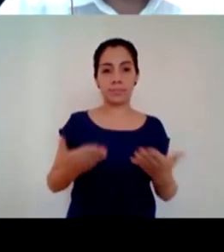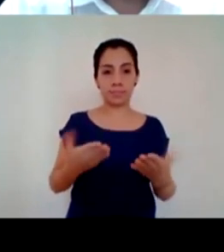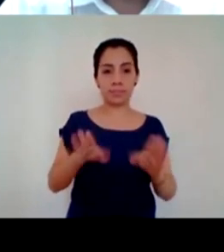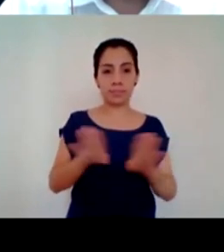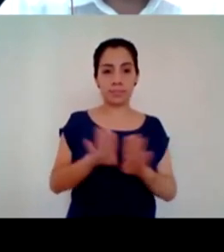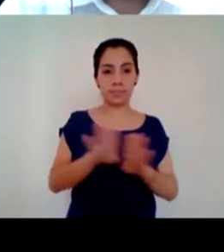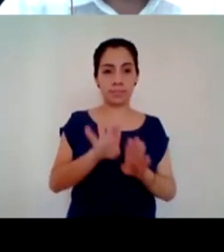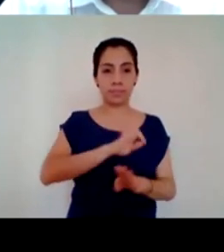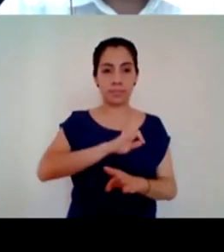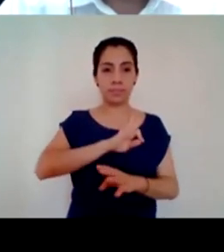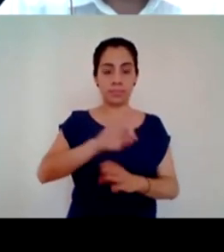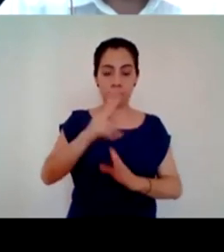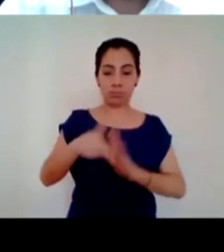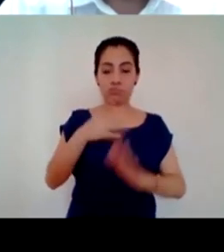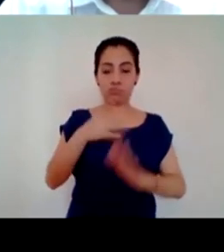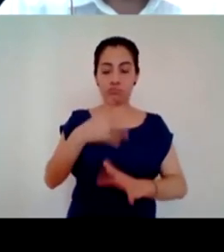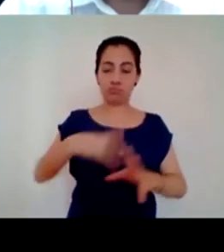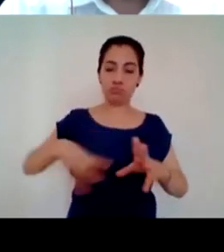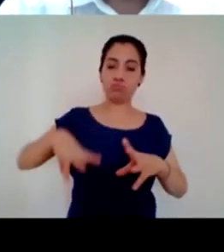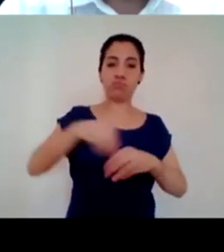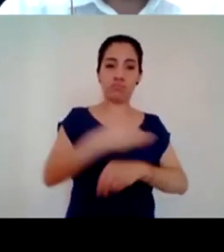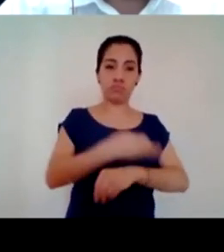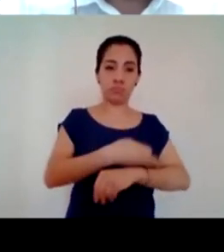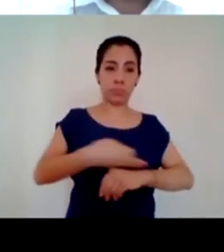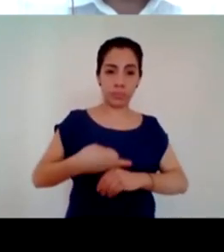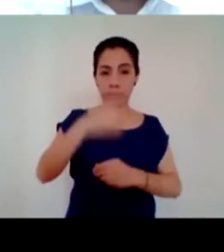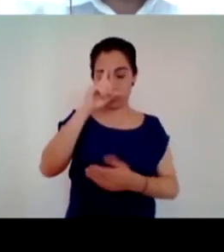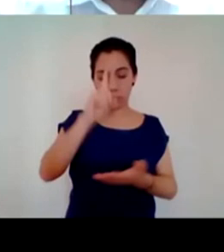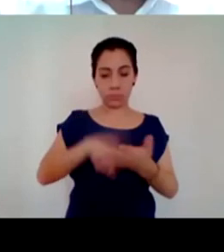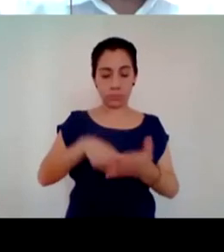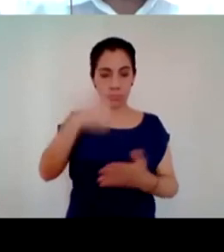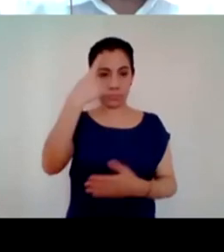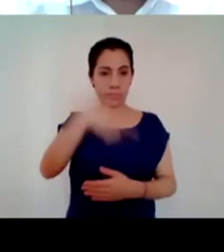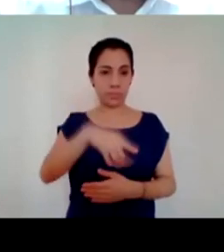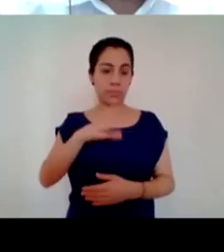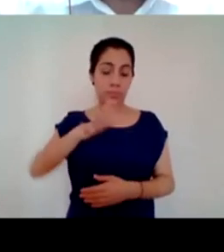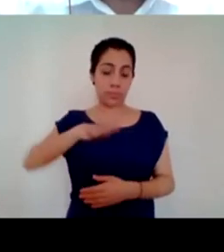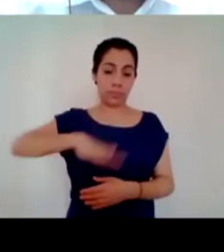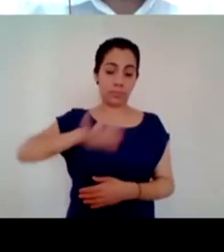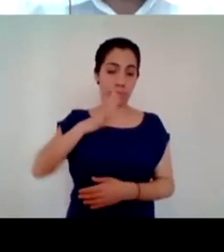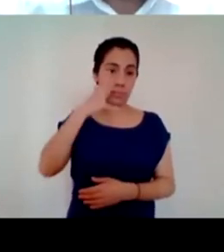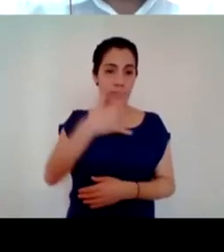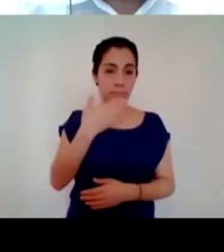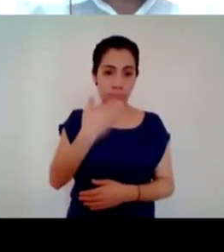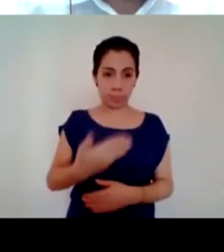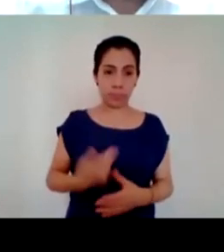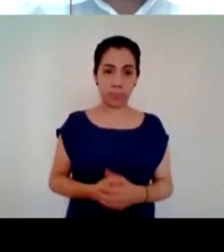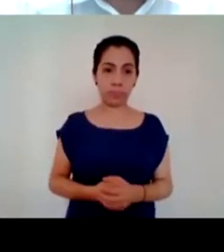bien, ¿no? O una estructura para bien, apoyando mucho